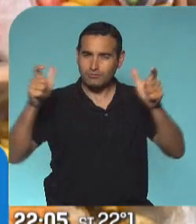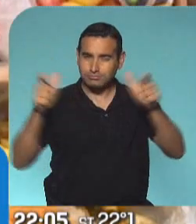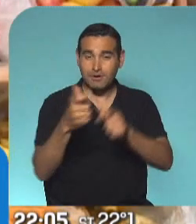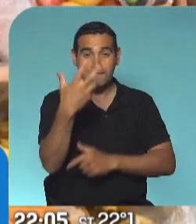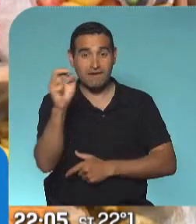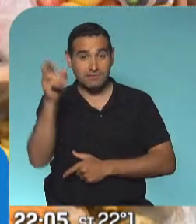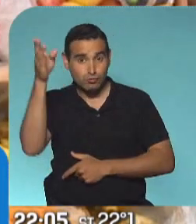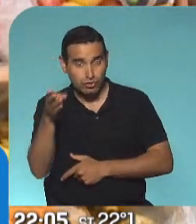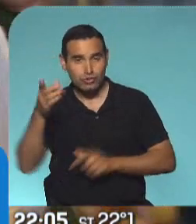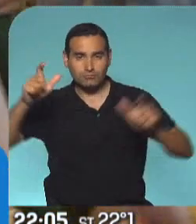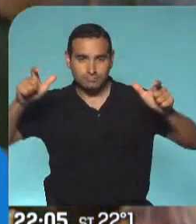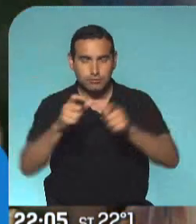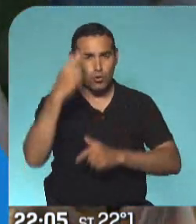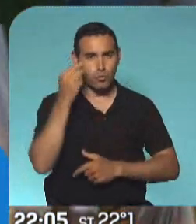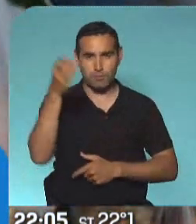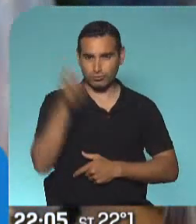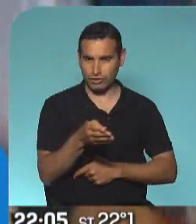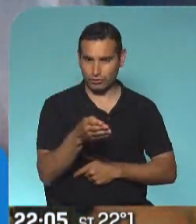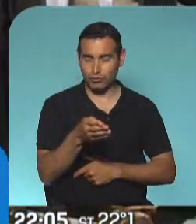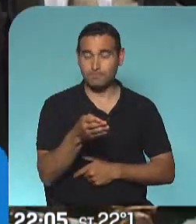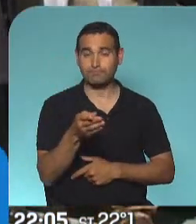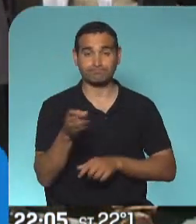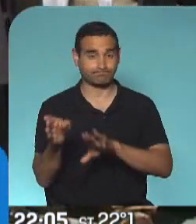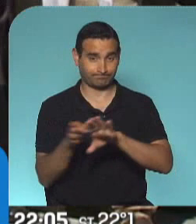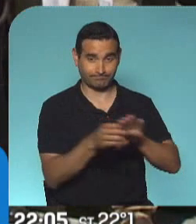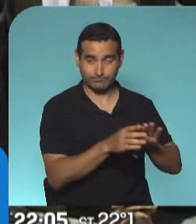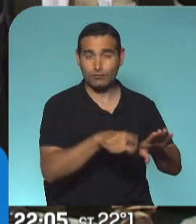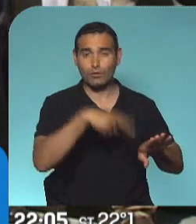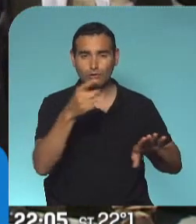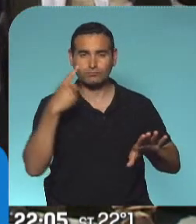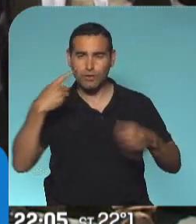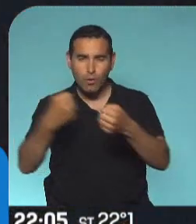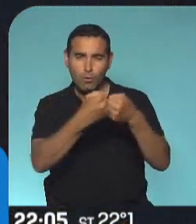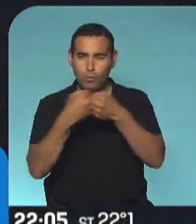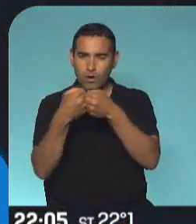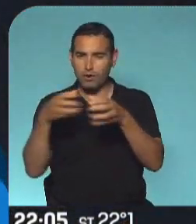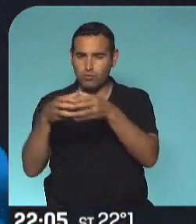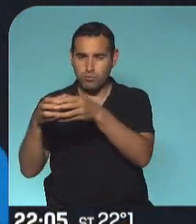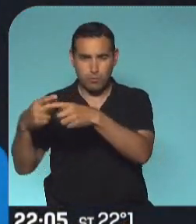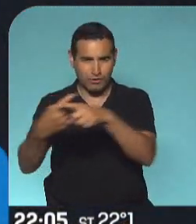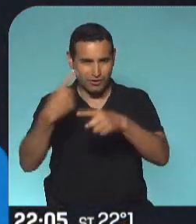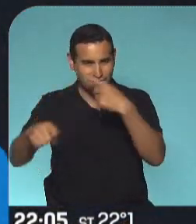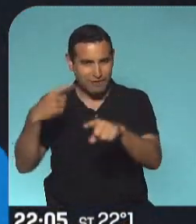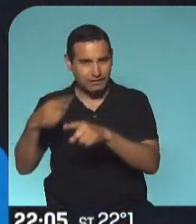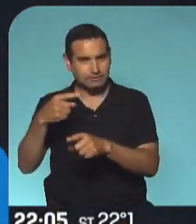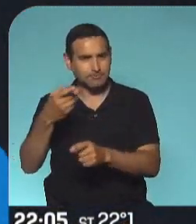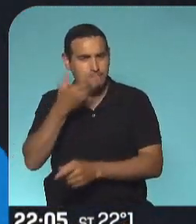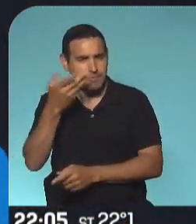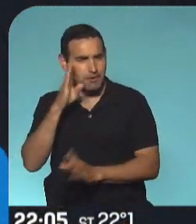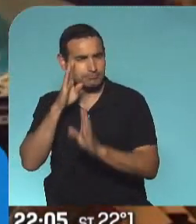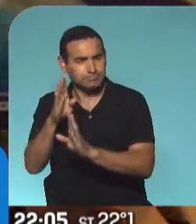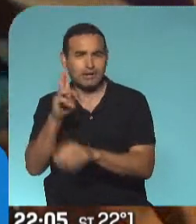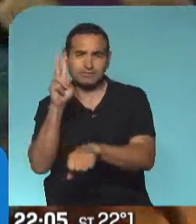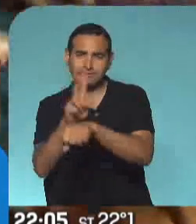al 9% en los últimos años. Del otro lado, en la llamada coalición multicolor, aparece un discurso enfocado en la